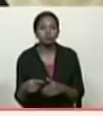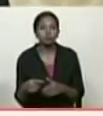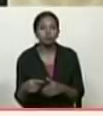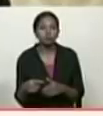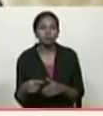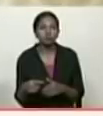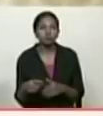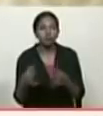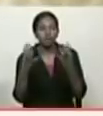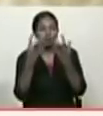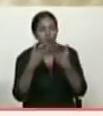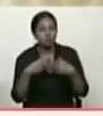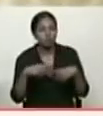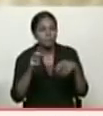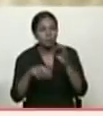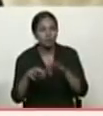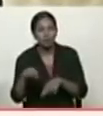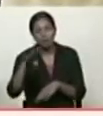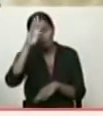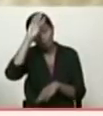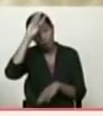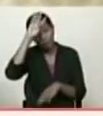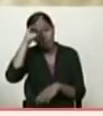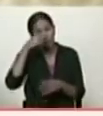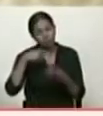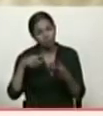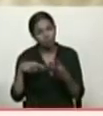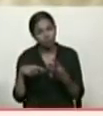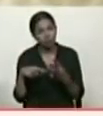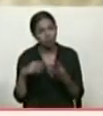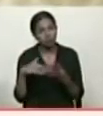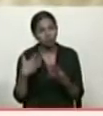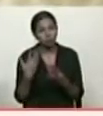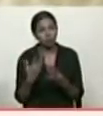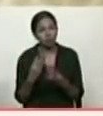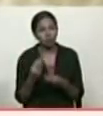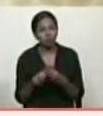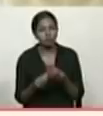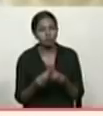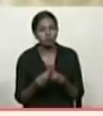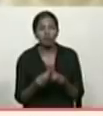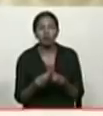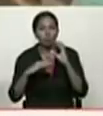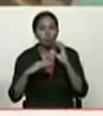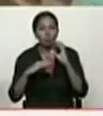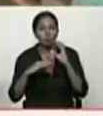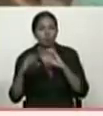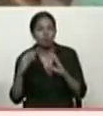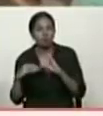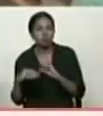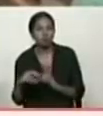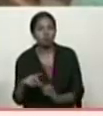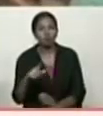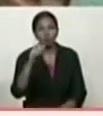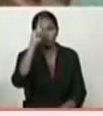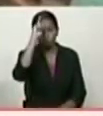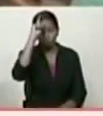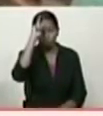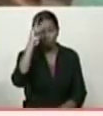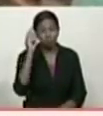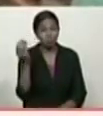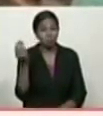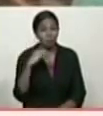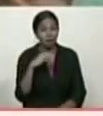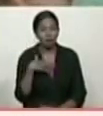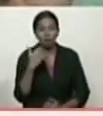agroindustrial, agrícola, minera, con Namibia en minería, en vivienda, telecomunicaciones, con Turquía ese mapa amplio que tenemos de